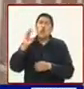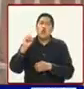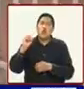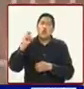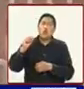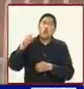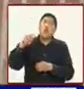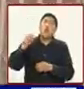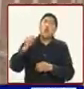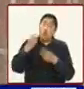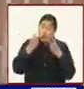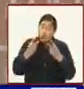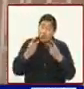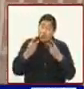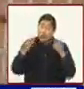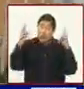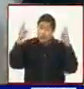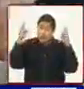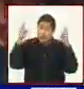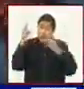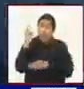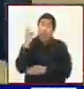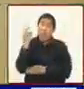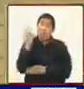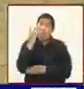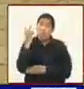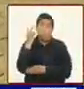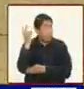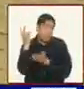a encontrar con la Victoria Amazónica.